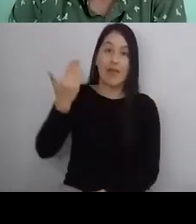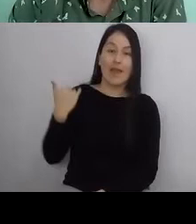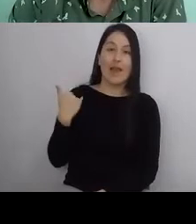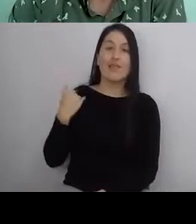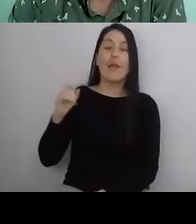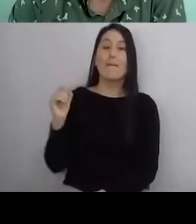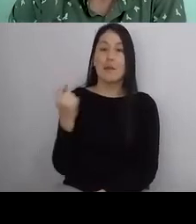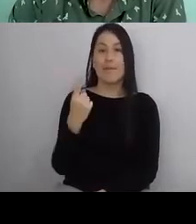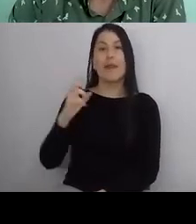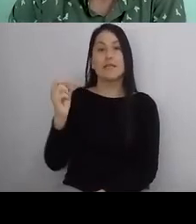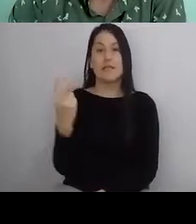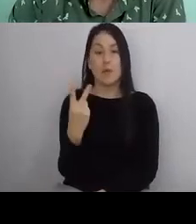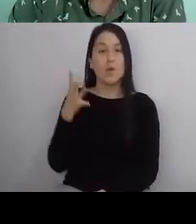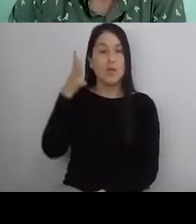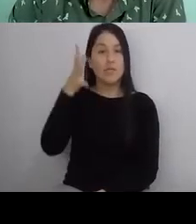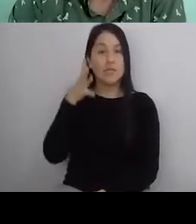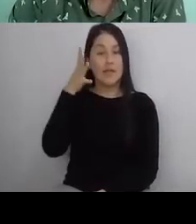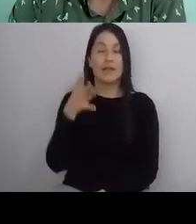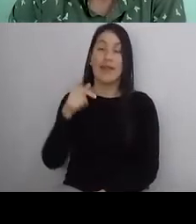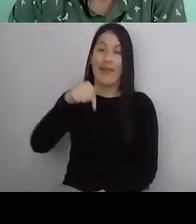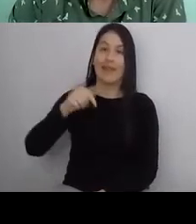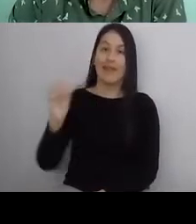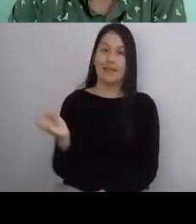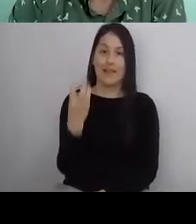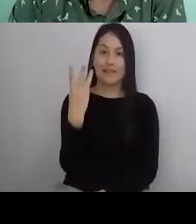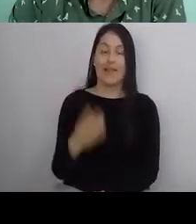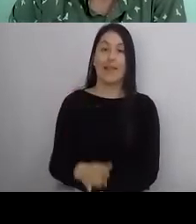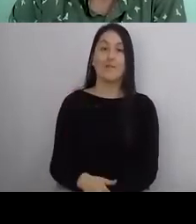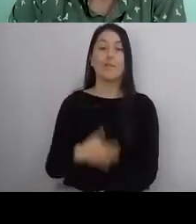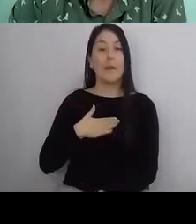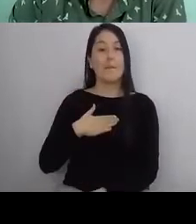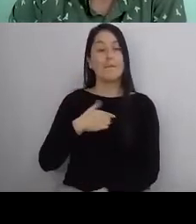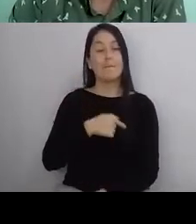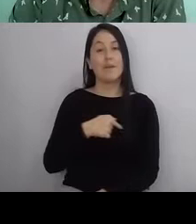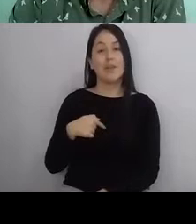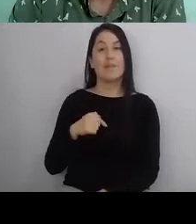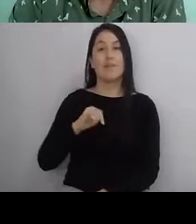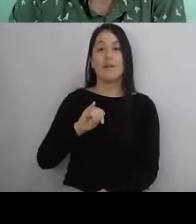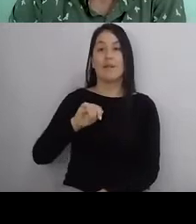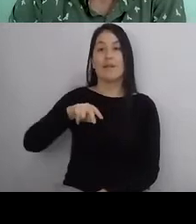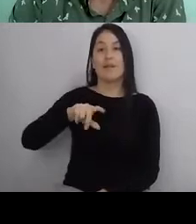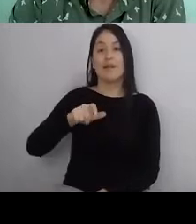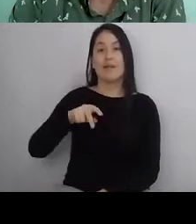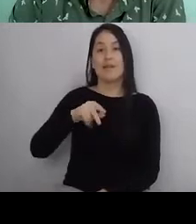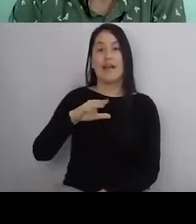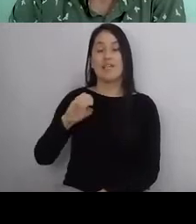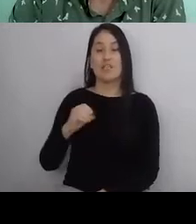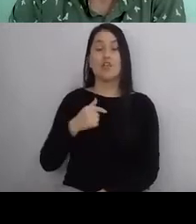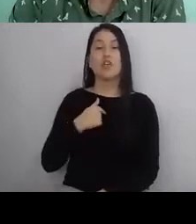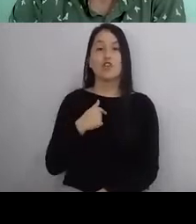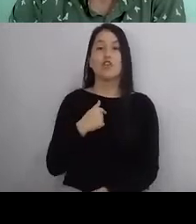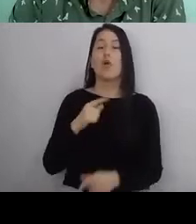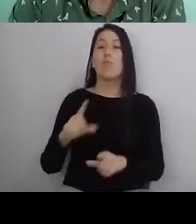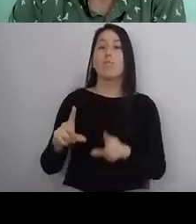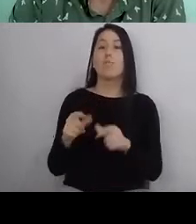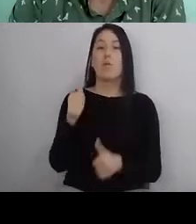primeras 2 charlas, pero para partir me gustaría presentarme. Como dice Mauro, mi nombre es Ignacio Escármeta, yo soy psicólogo de profesión, soy